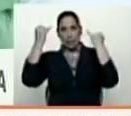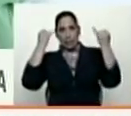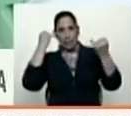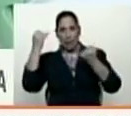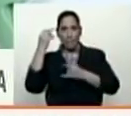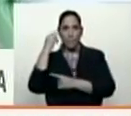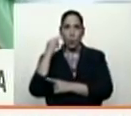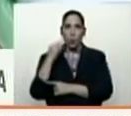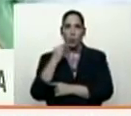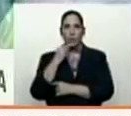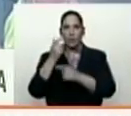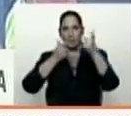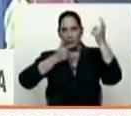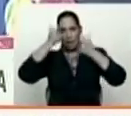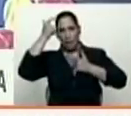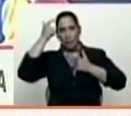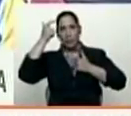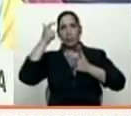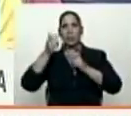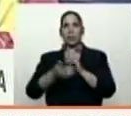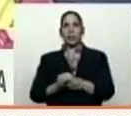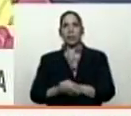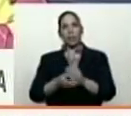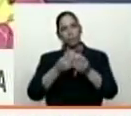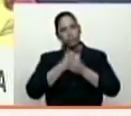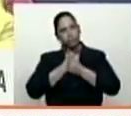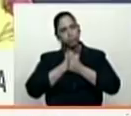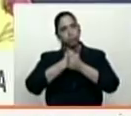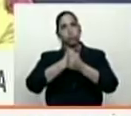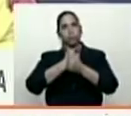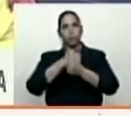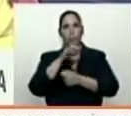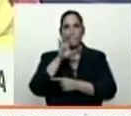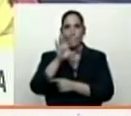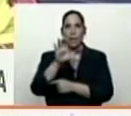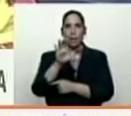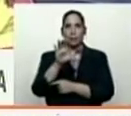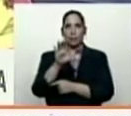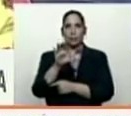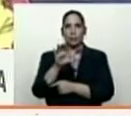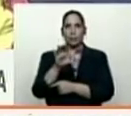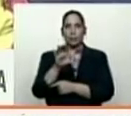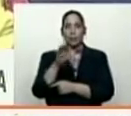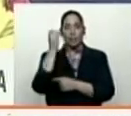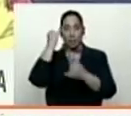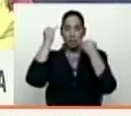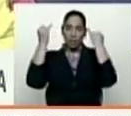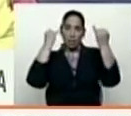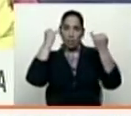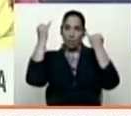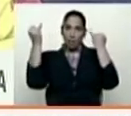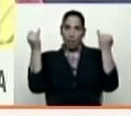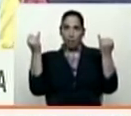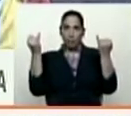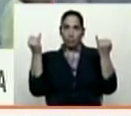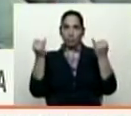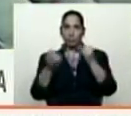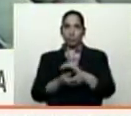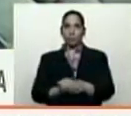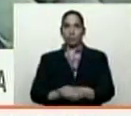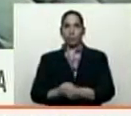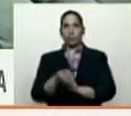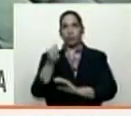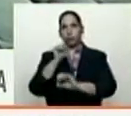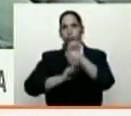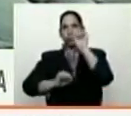ideal chavista, con el ideal de amor a esta patria, con el ideal de